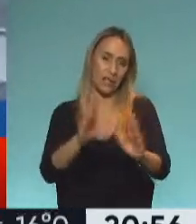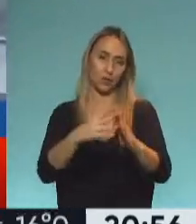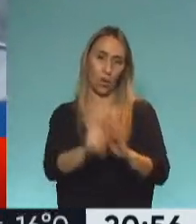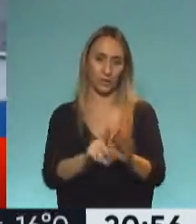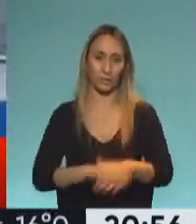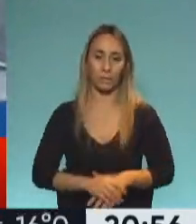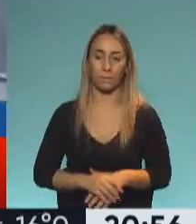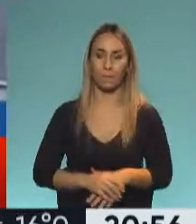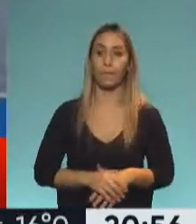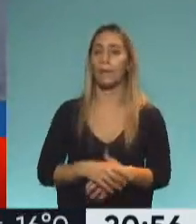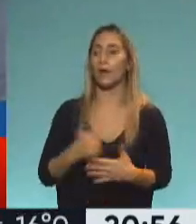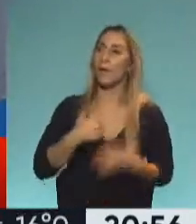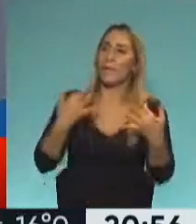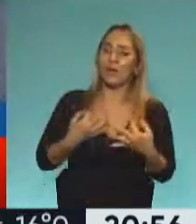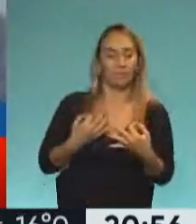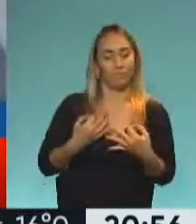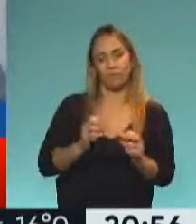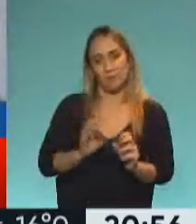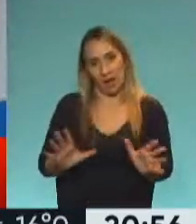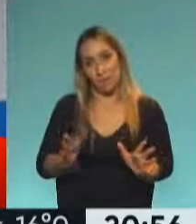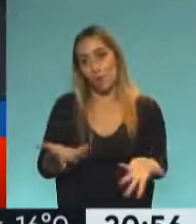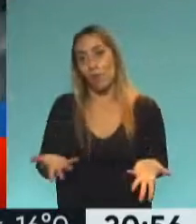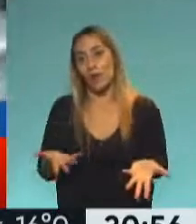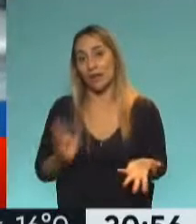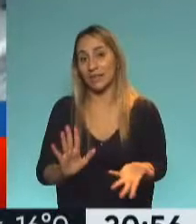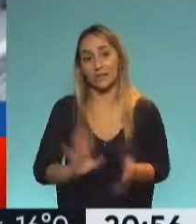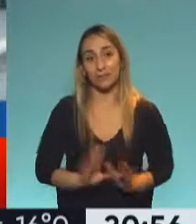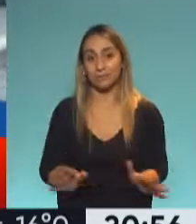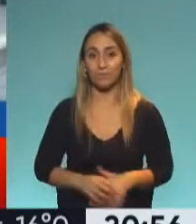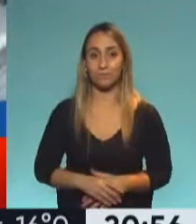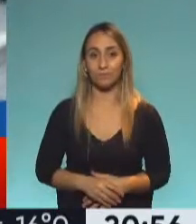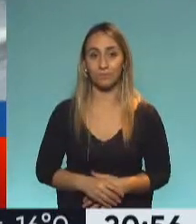bien, mal, lamentablemente mal, pero bueno, es lo que hay.